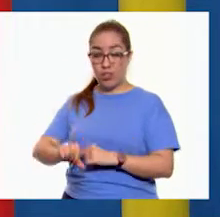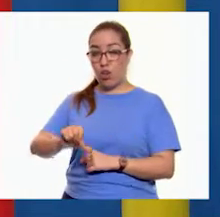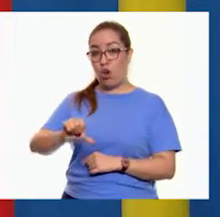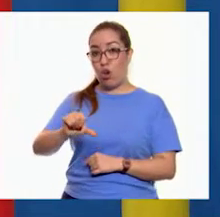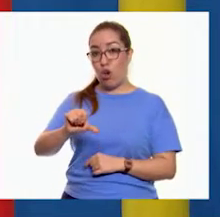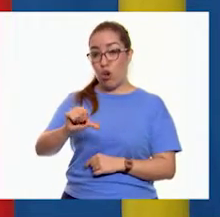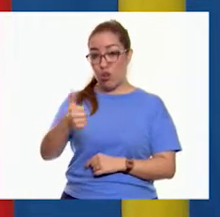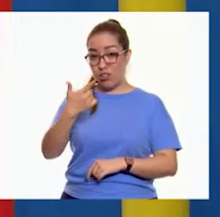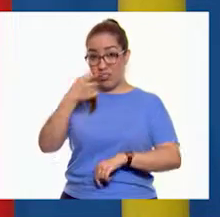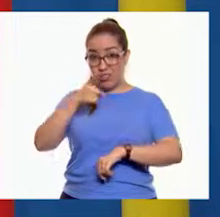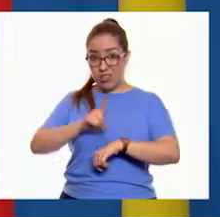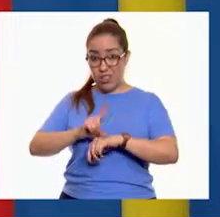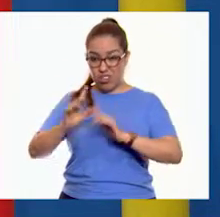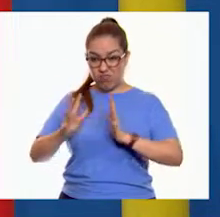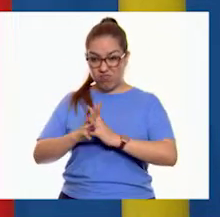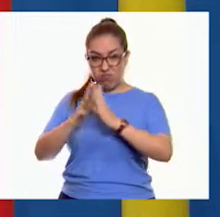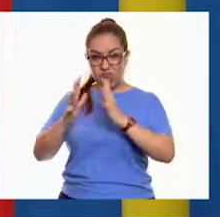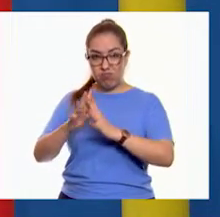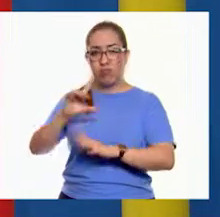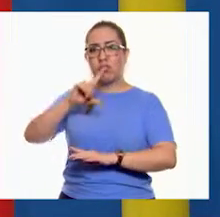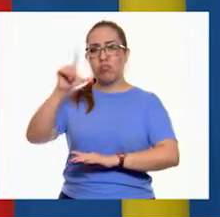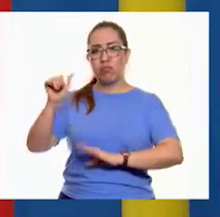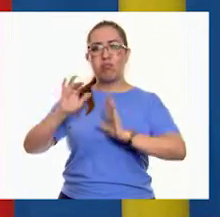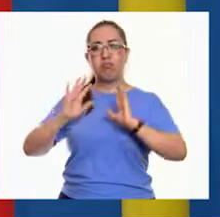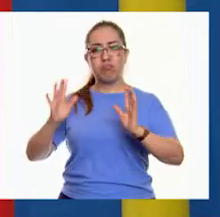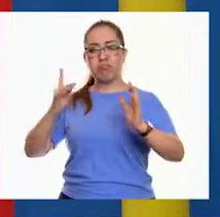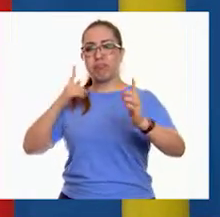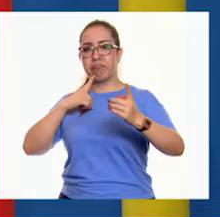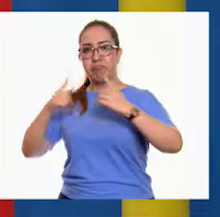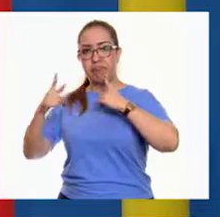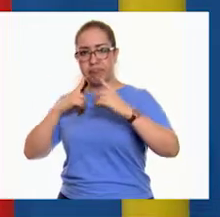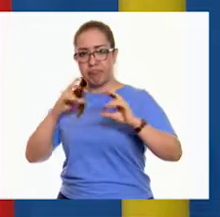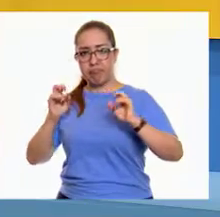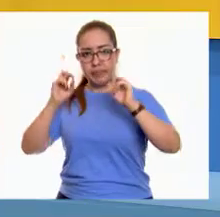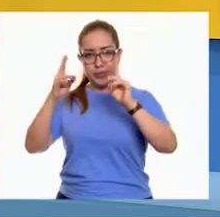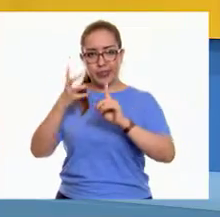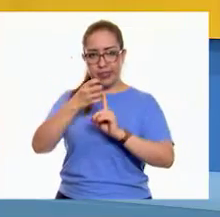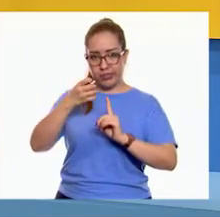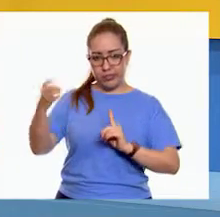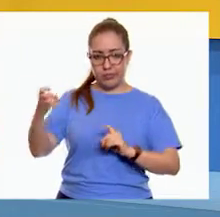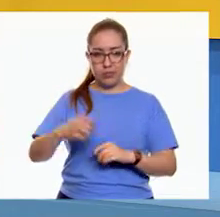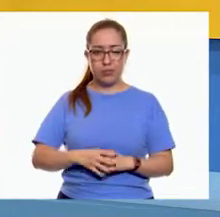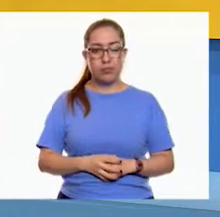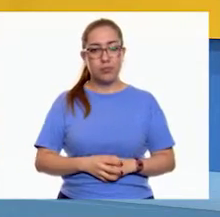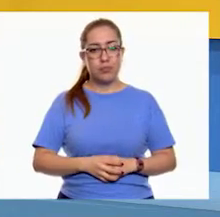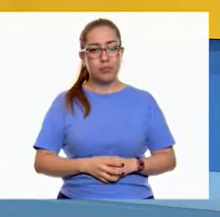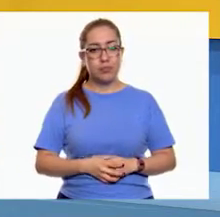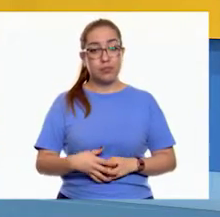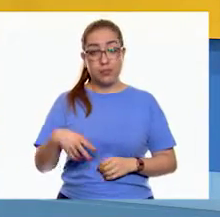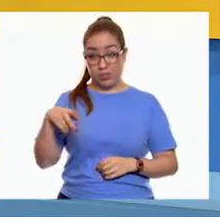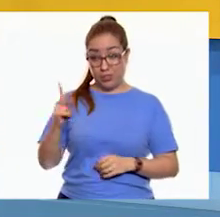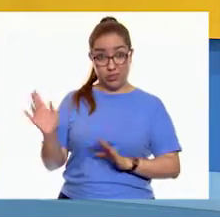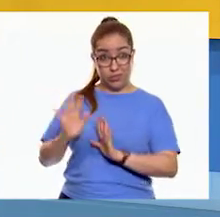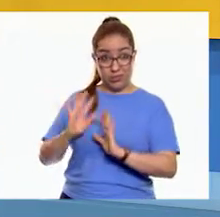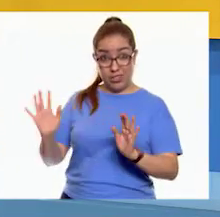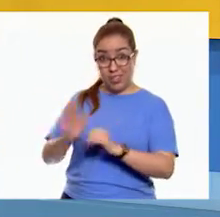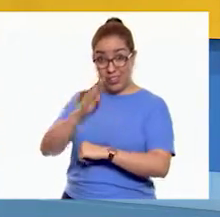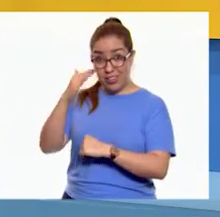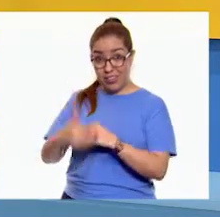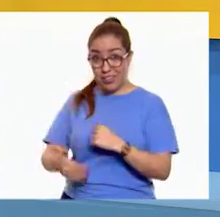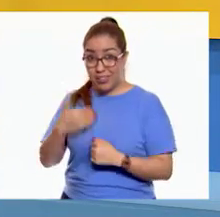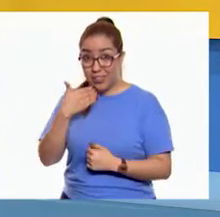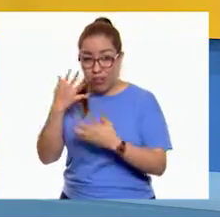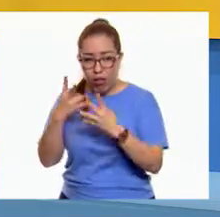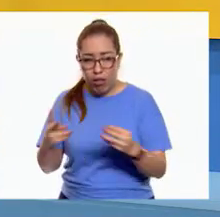se lograría establecer un diálogo para lograr alcanzar soluciones para el conflicto. Aunque esto no acabó tan fácil, pues la